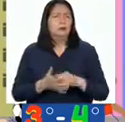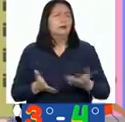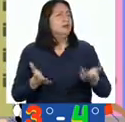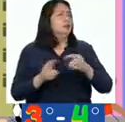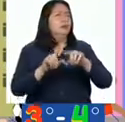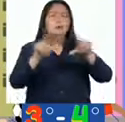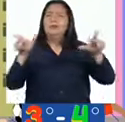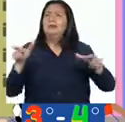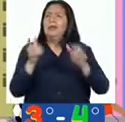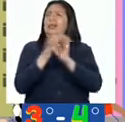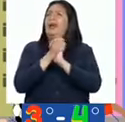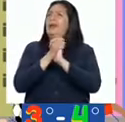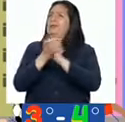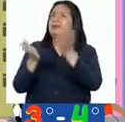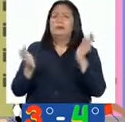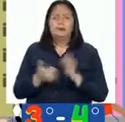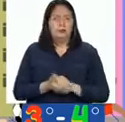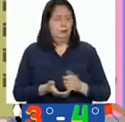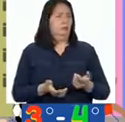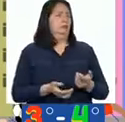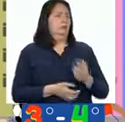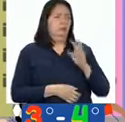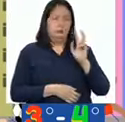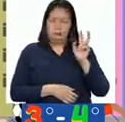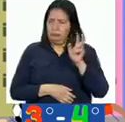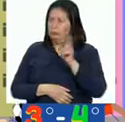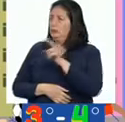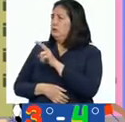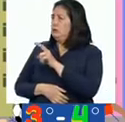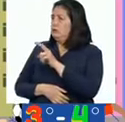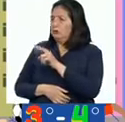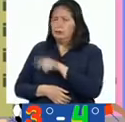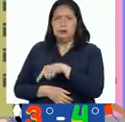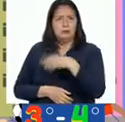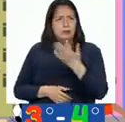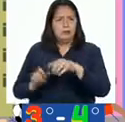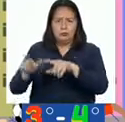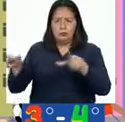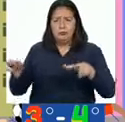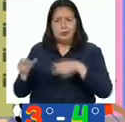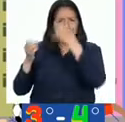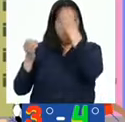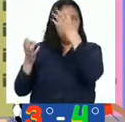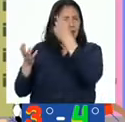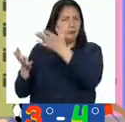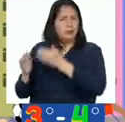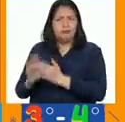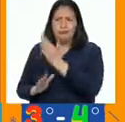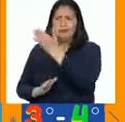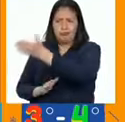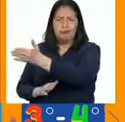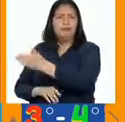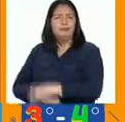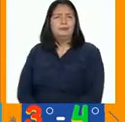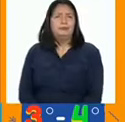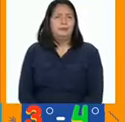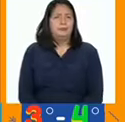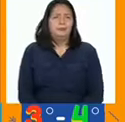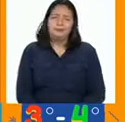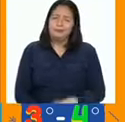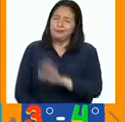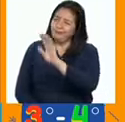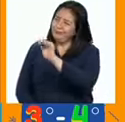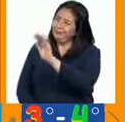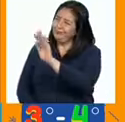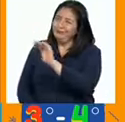Espacio Amistoso. Cuando Pablo voltea, encuentra que también hay una zona de información y se acerca a ella.